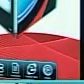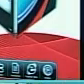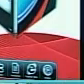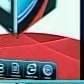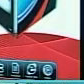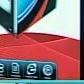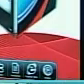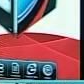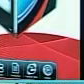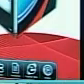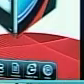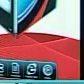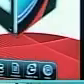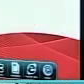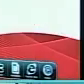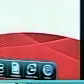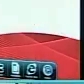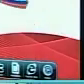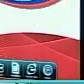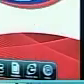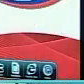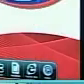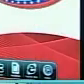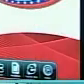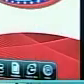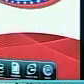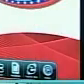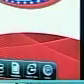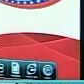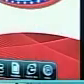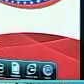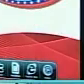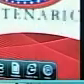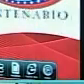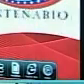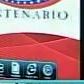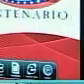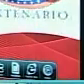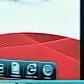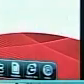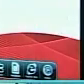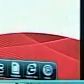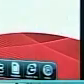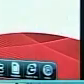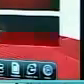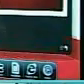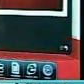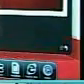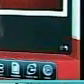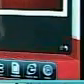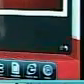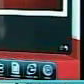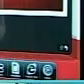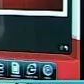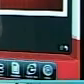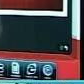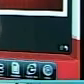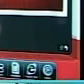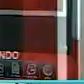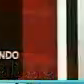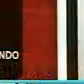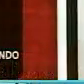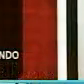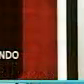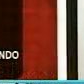vida. Y precisamente sobre esto se trata nuestra pregunta interactiva la noche de este jueves. Vamos a darle lectura de inmediato. ¿Qué